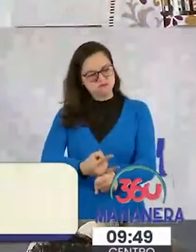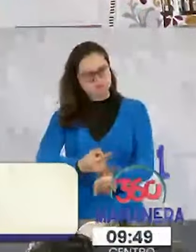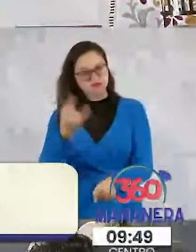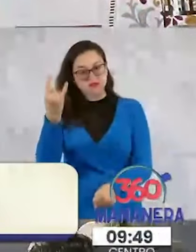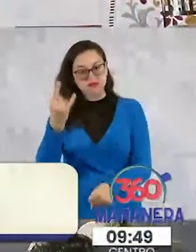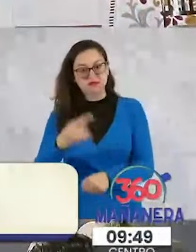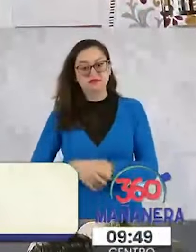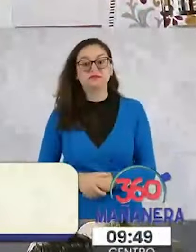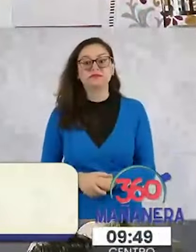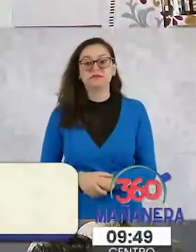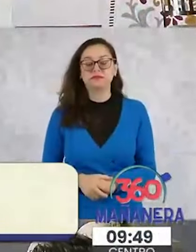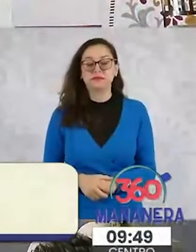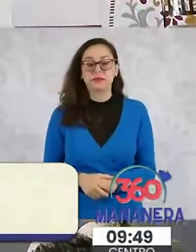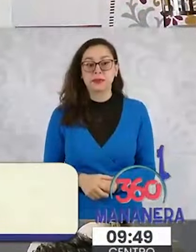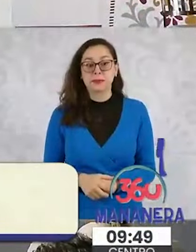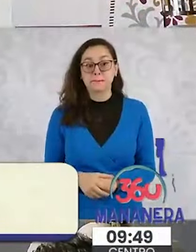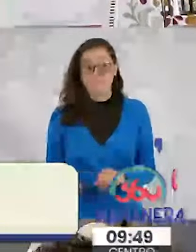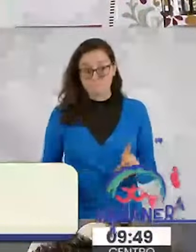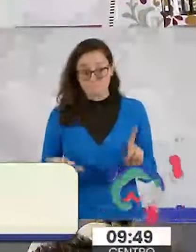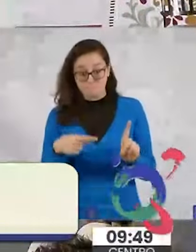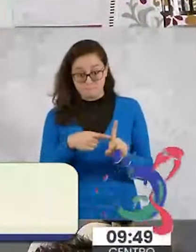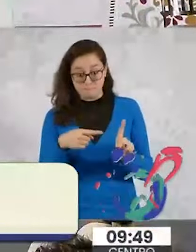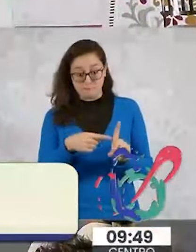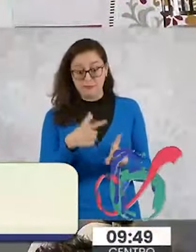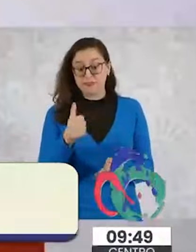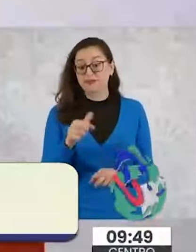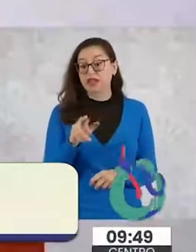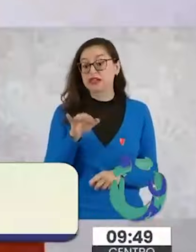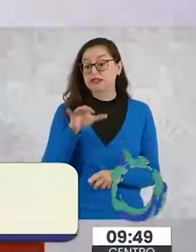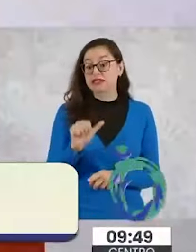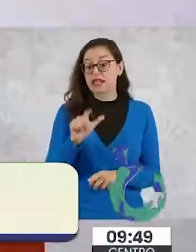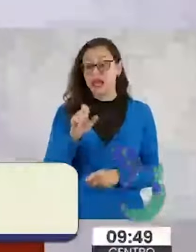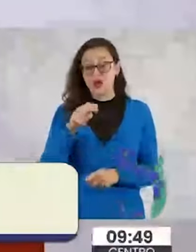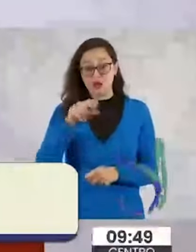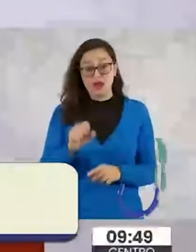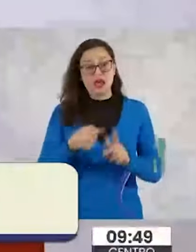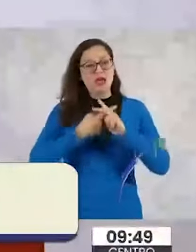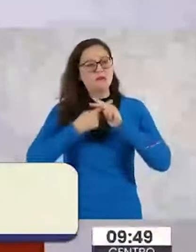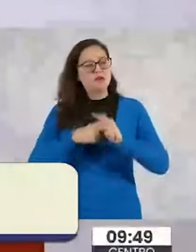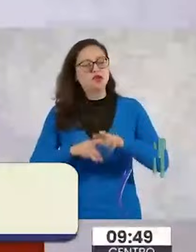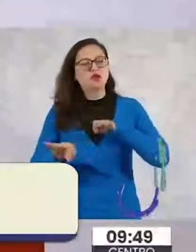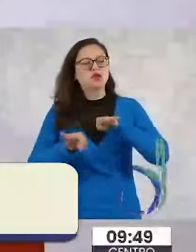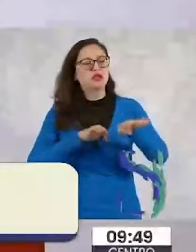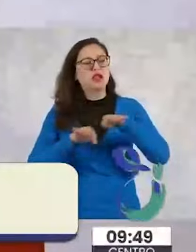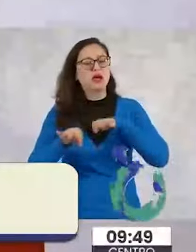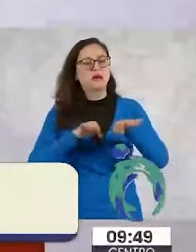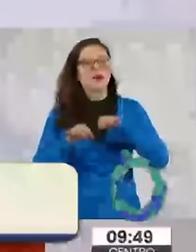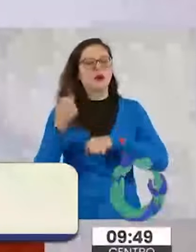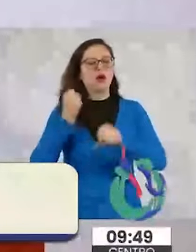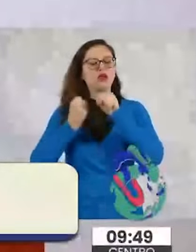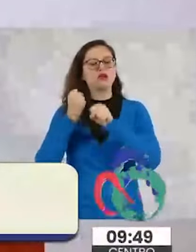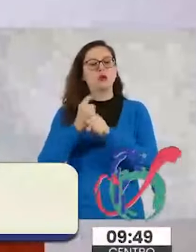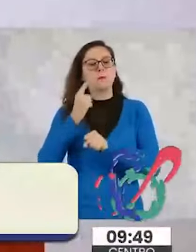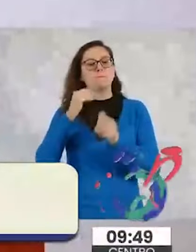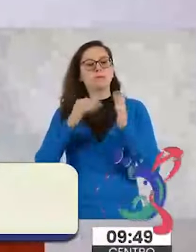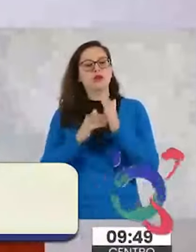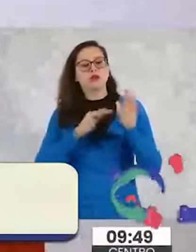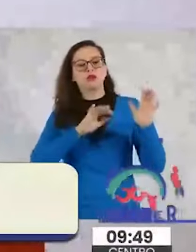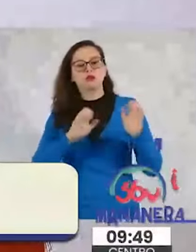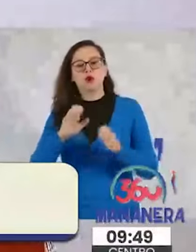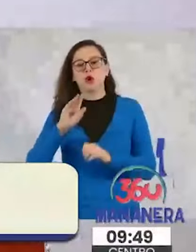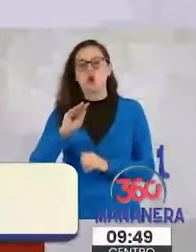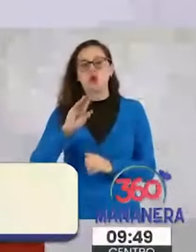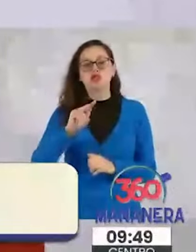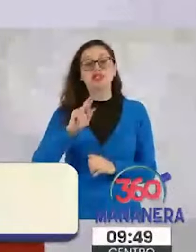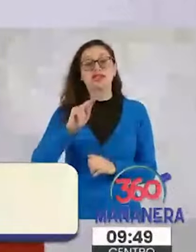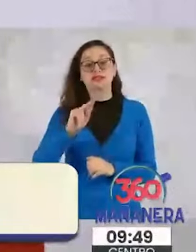mencionó García Luna inició su carrera en 1989 en el centro de investigación y